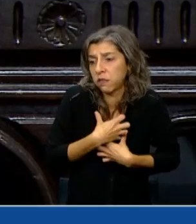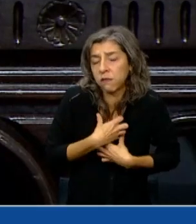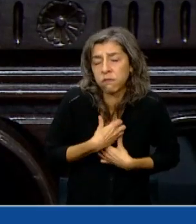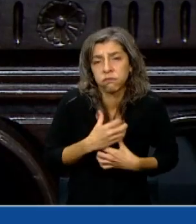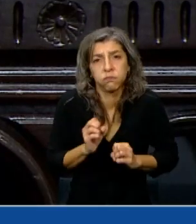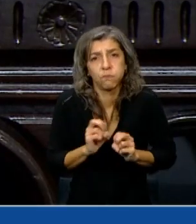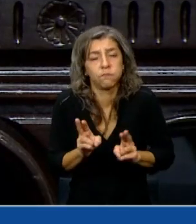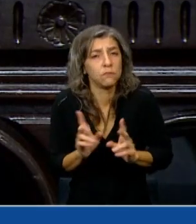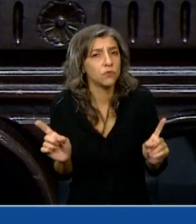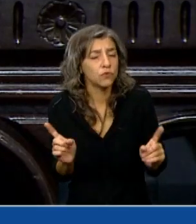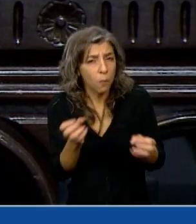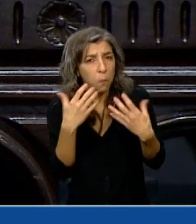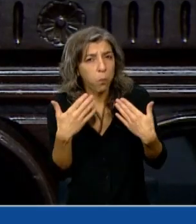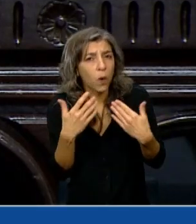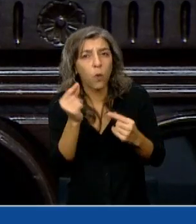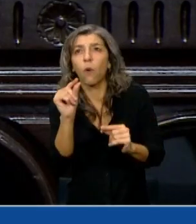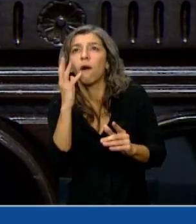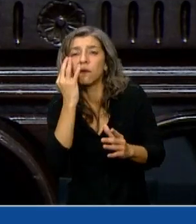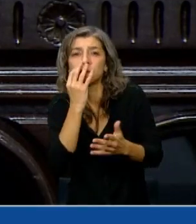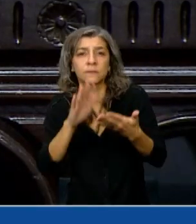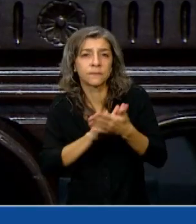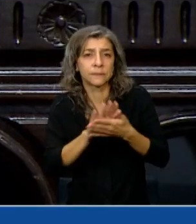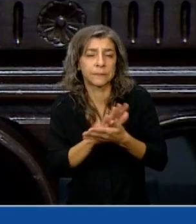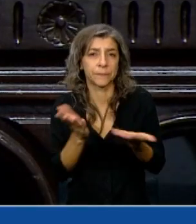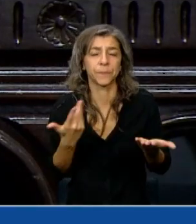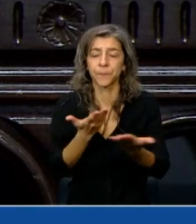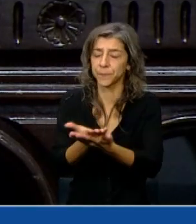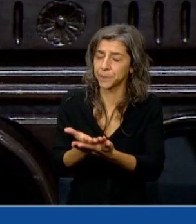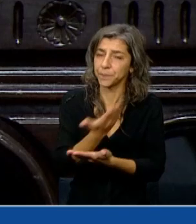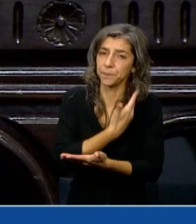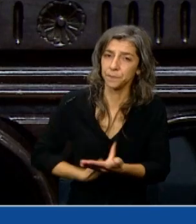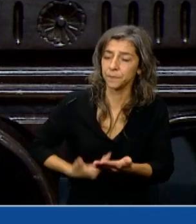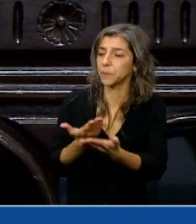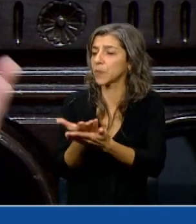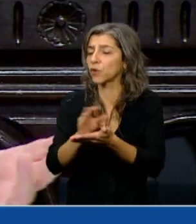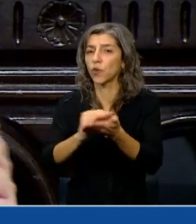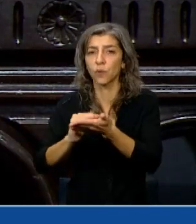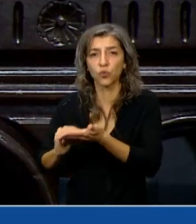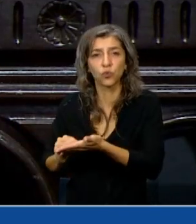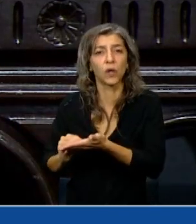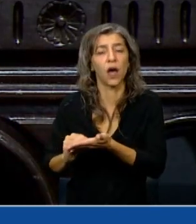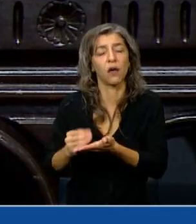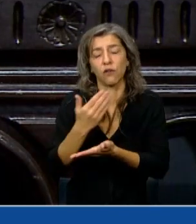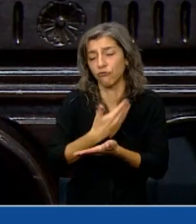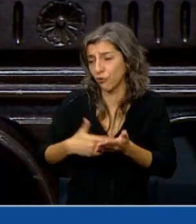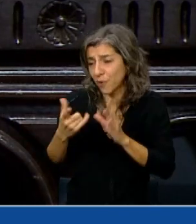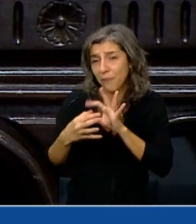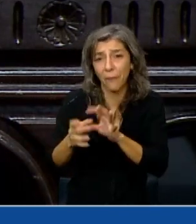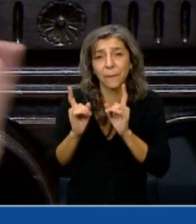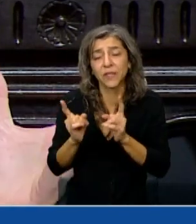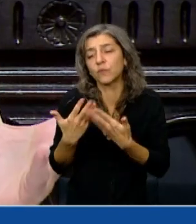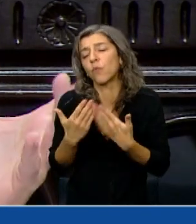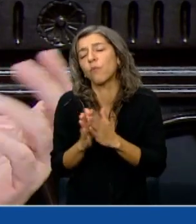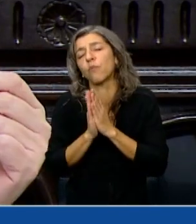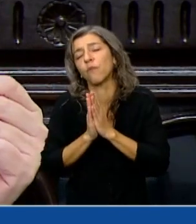digo, señora presidenta, y a los señores diputados del oficialismo, consulten al presidente,